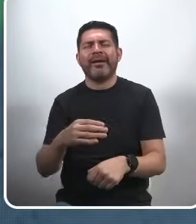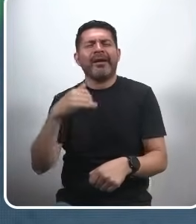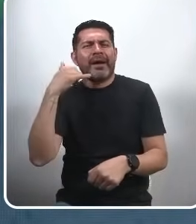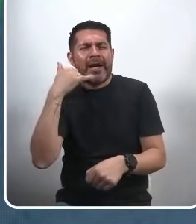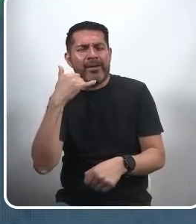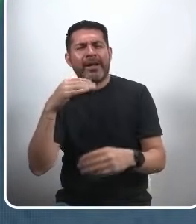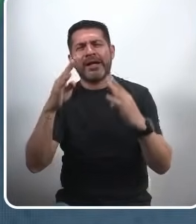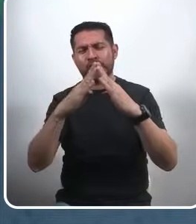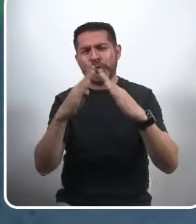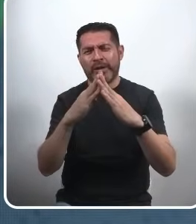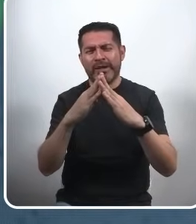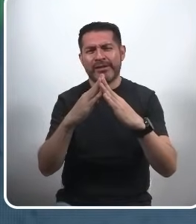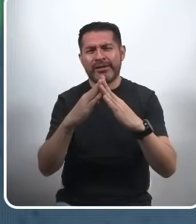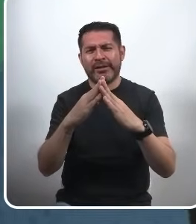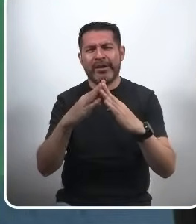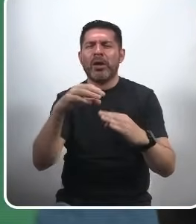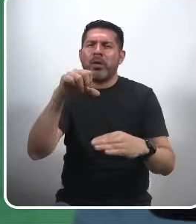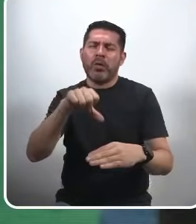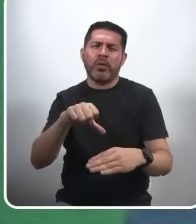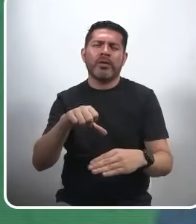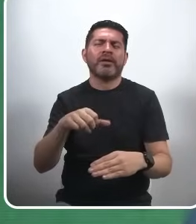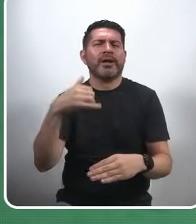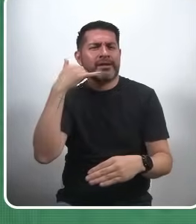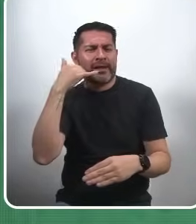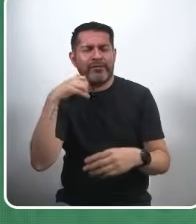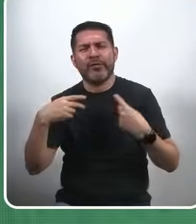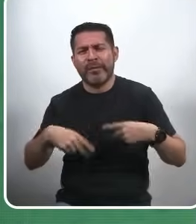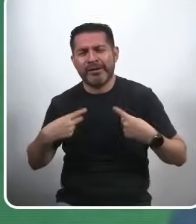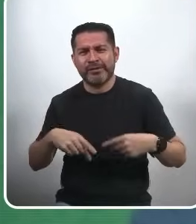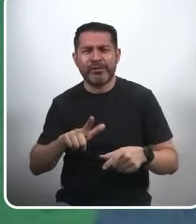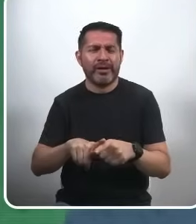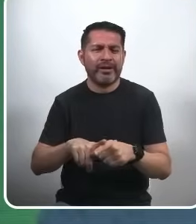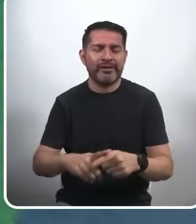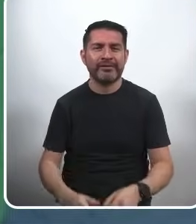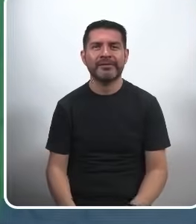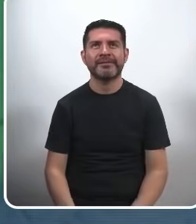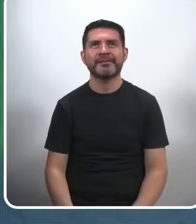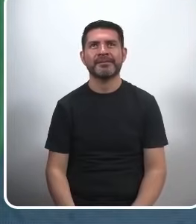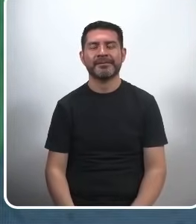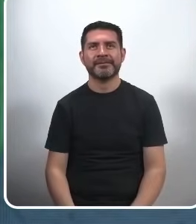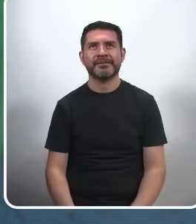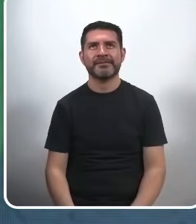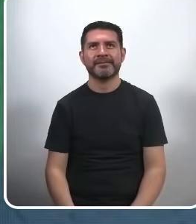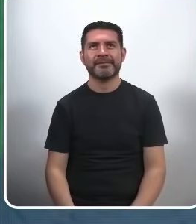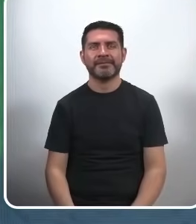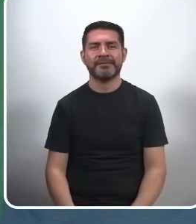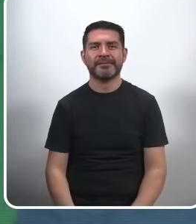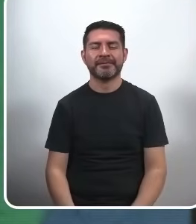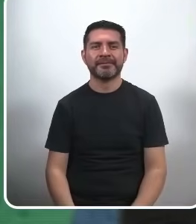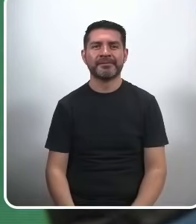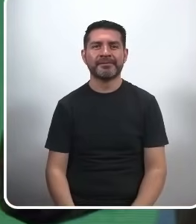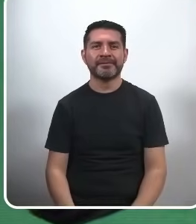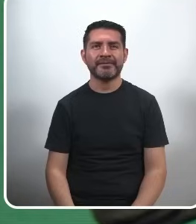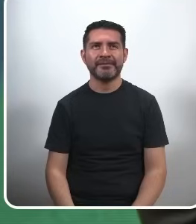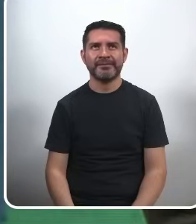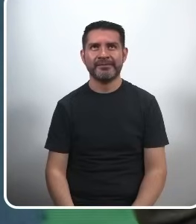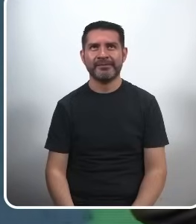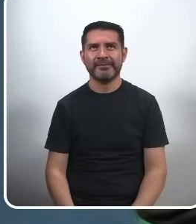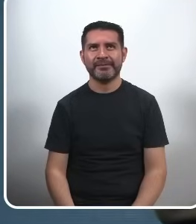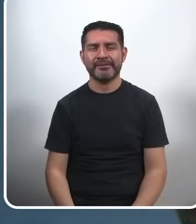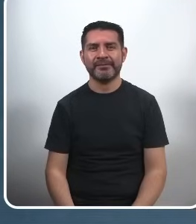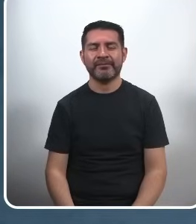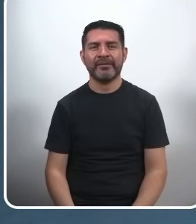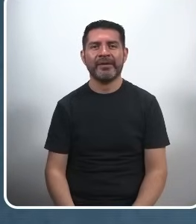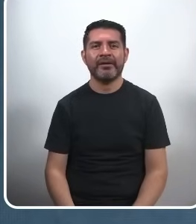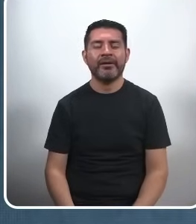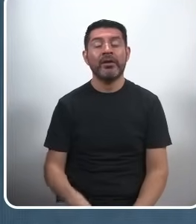les olvida, ¿verdad? Entonces llamó a la casa y contesta a la mamá. Dice, oye, ¿me puedes pasar a fulano? Dice, híjole, es que lleva